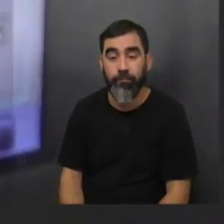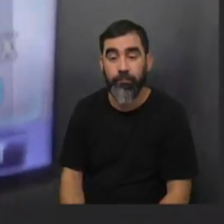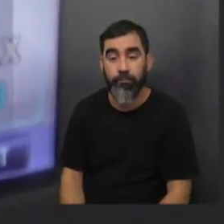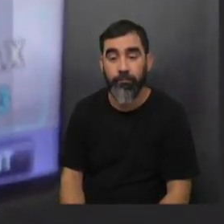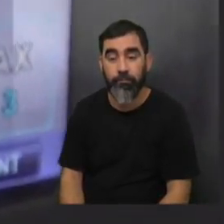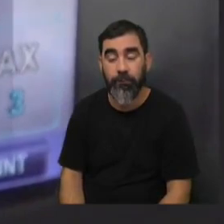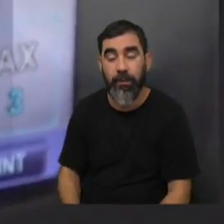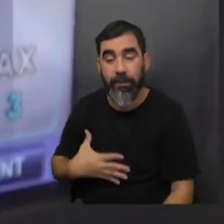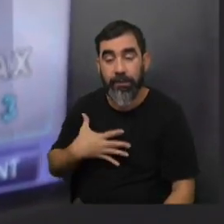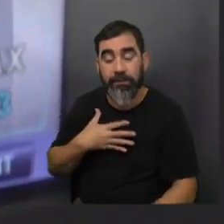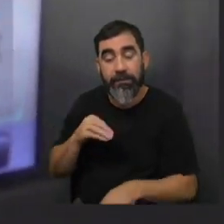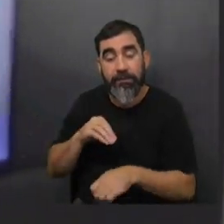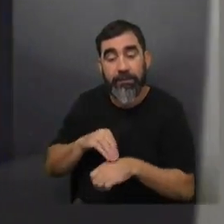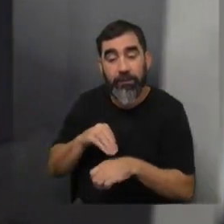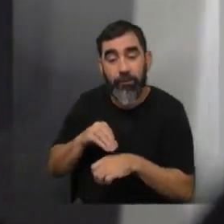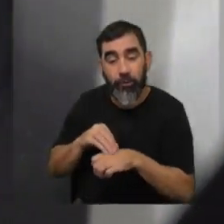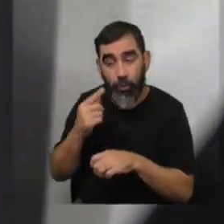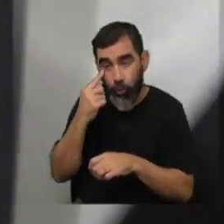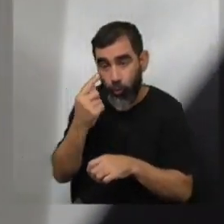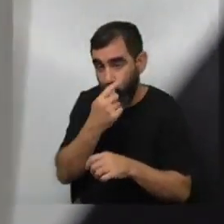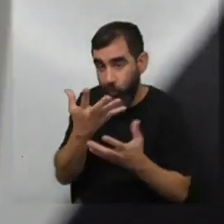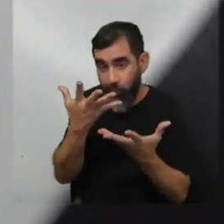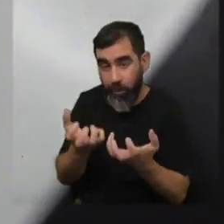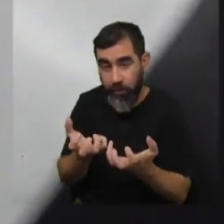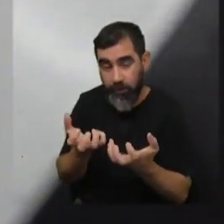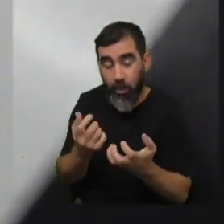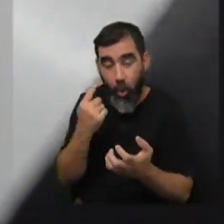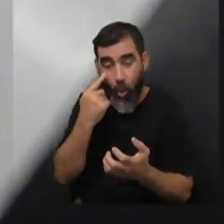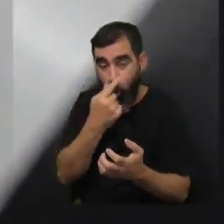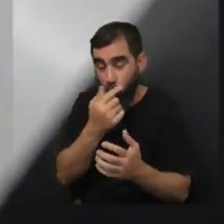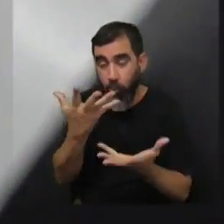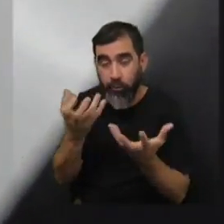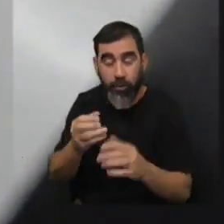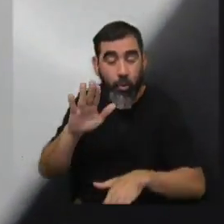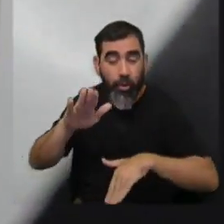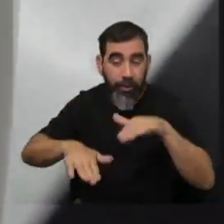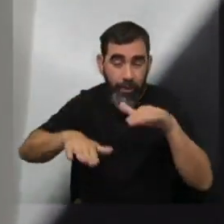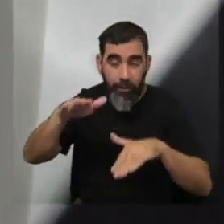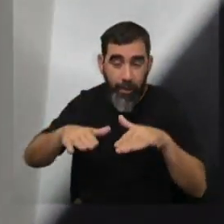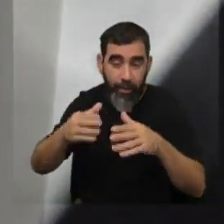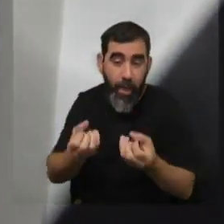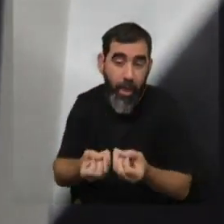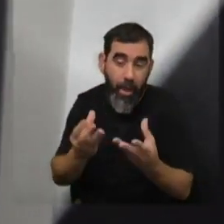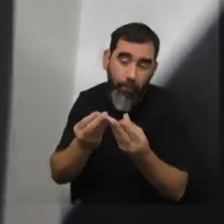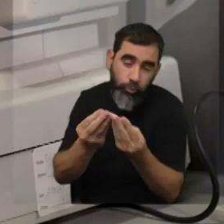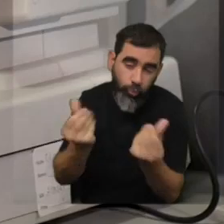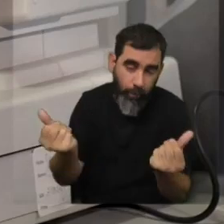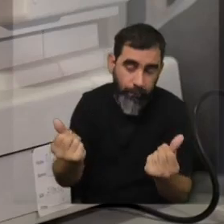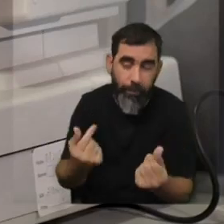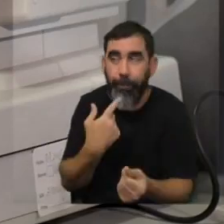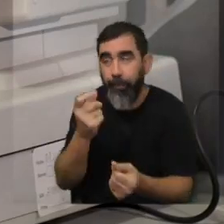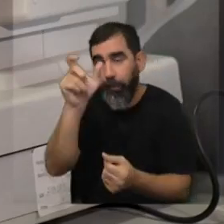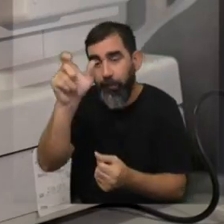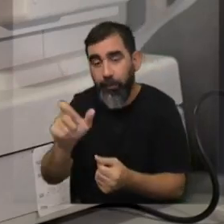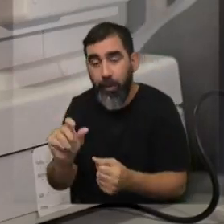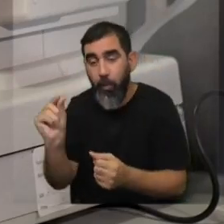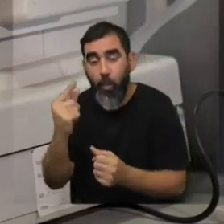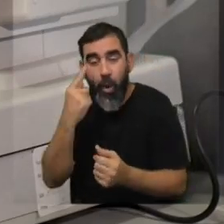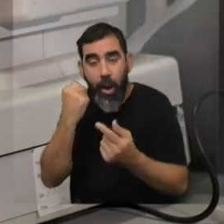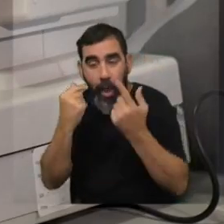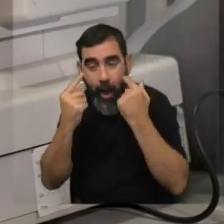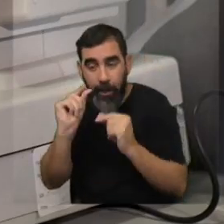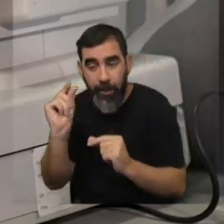Los síntomas del ojo seco van asociados al tipo de ojo seco y a la severidad o gravedad de la condición. Si una persona tiene poca